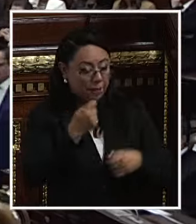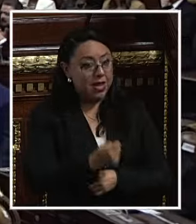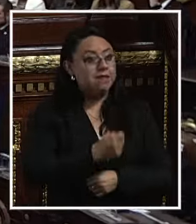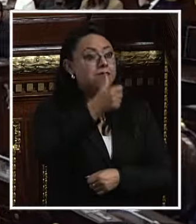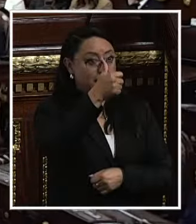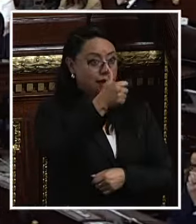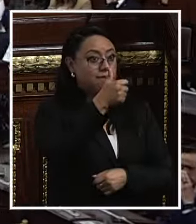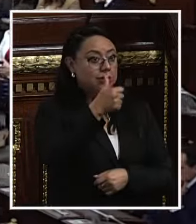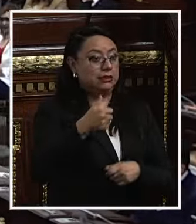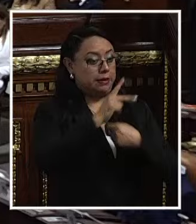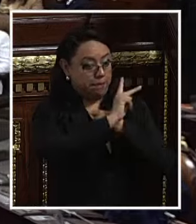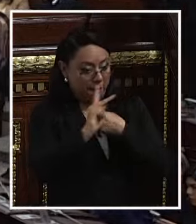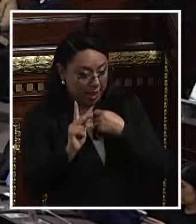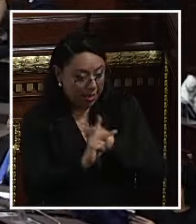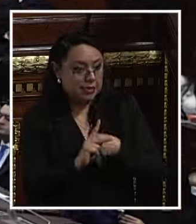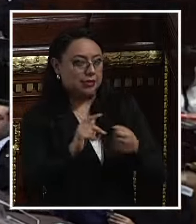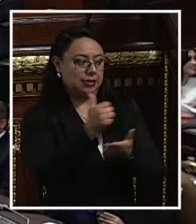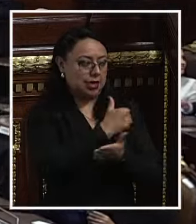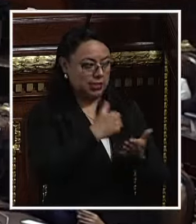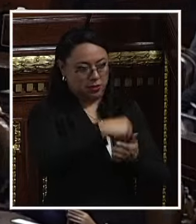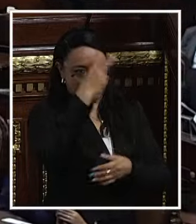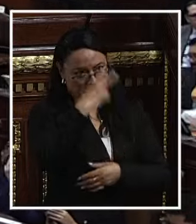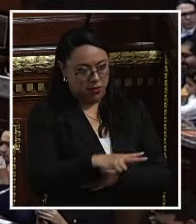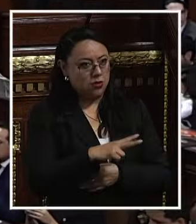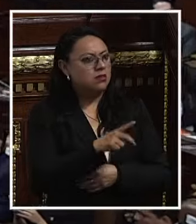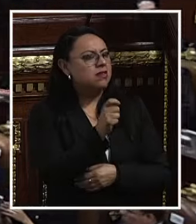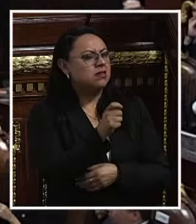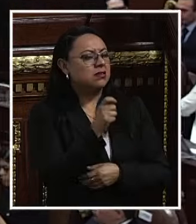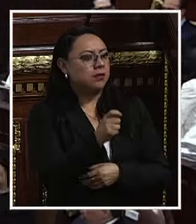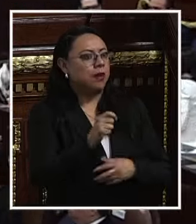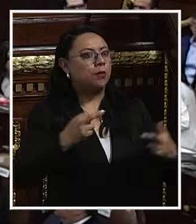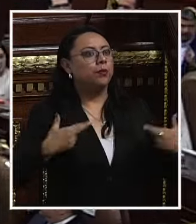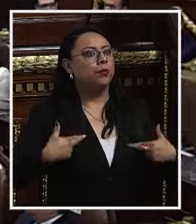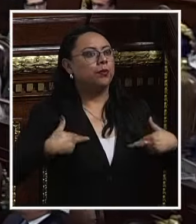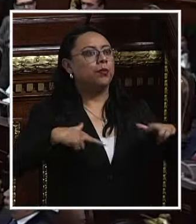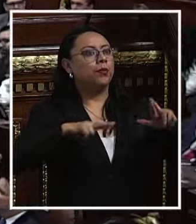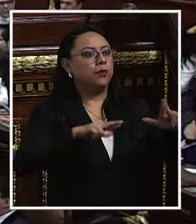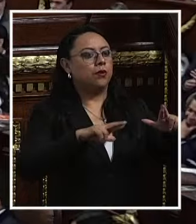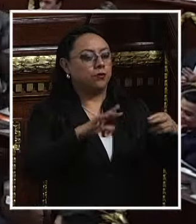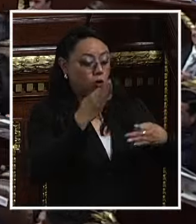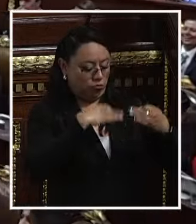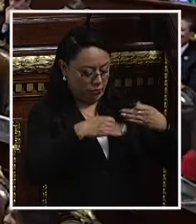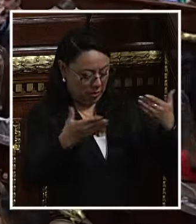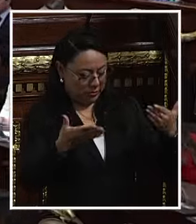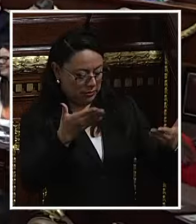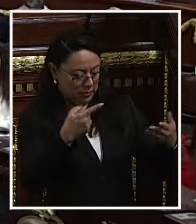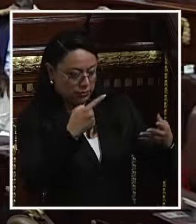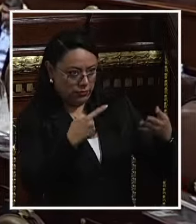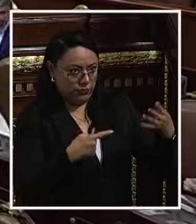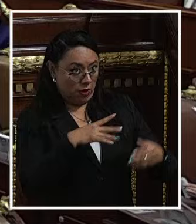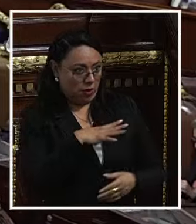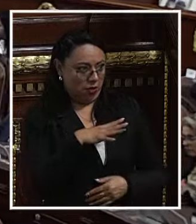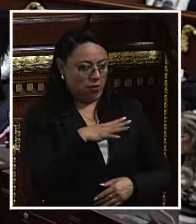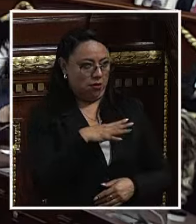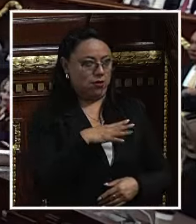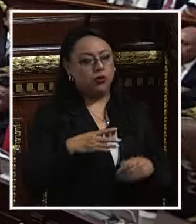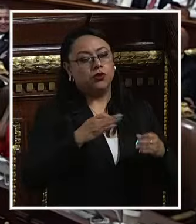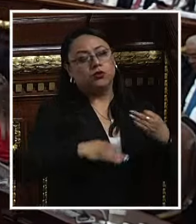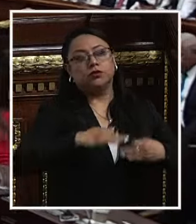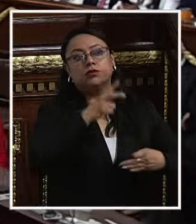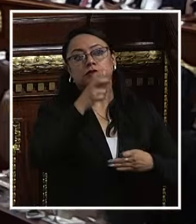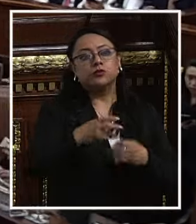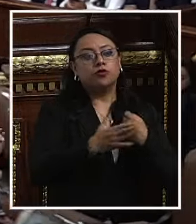sino del país, en que la representación popular se configura con estas proporciones y derivada de